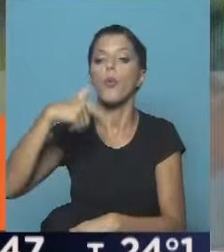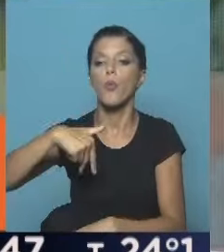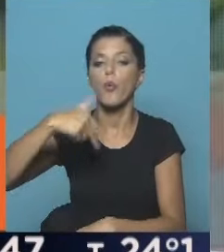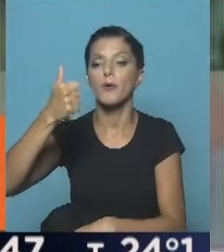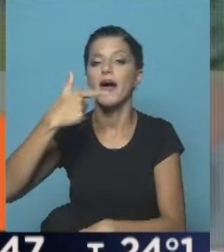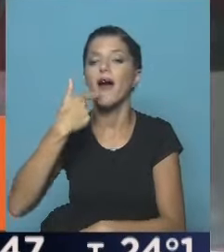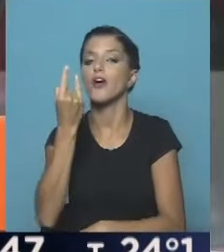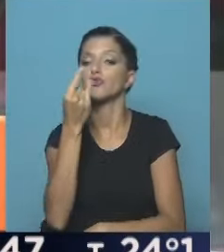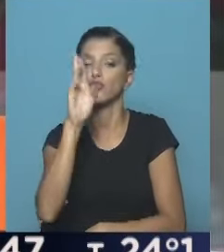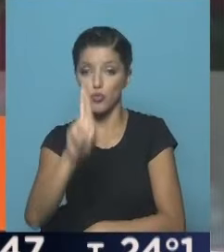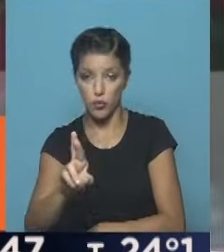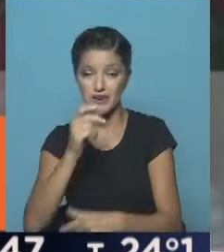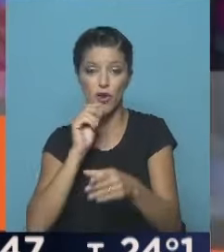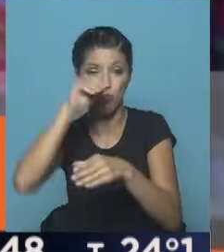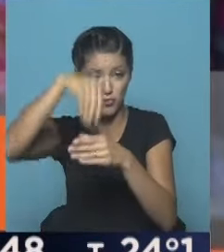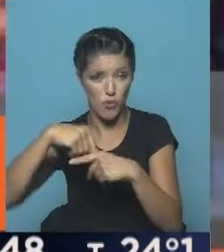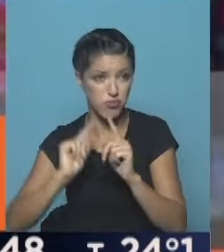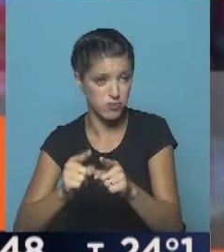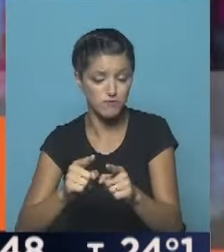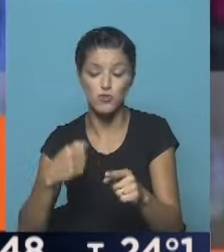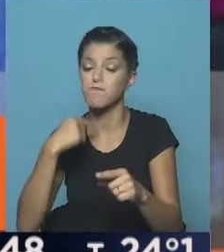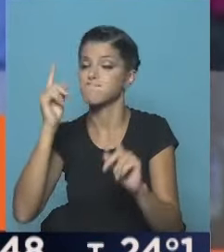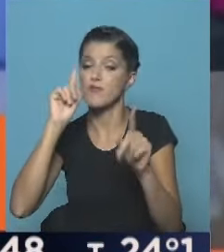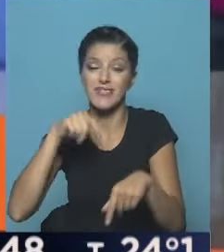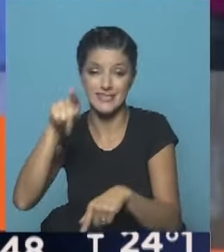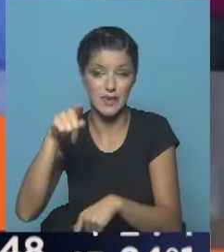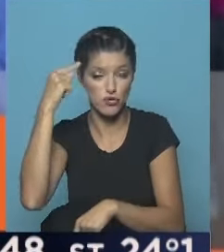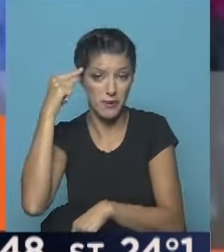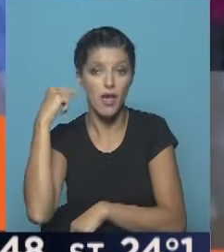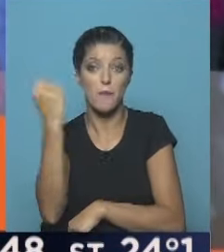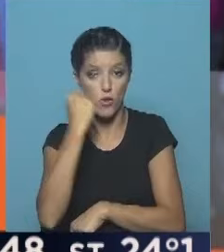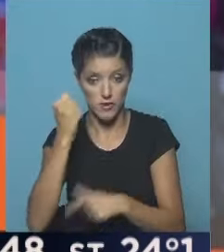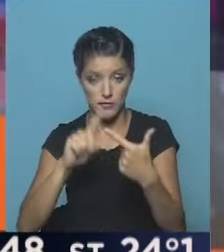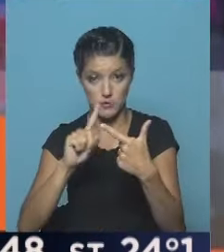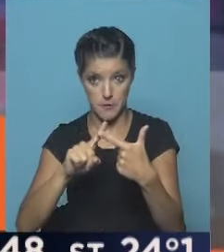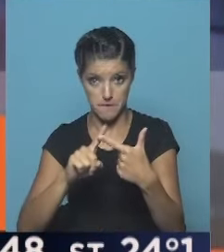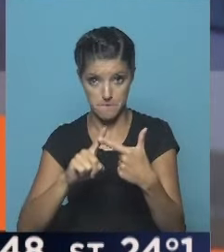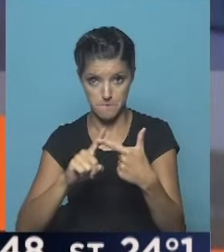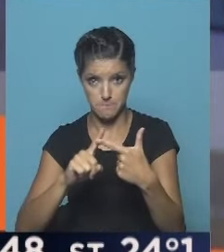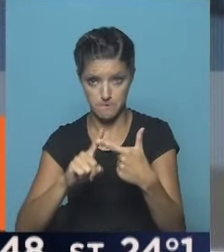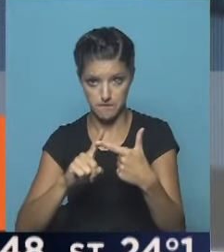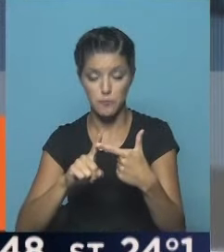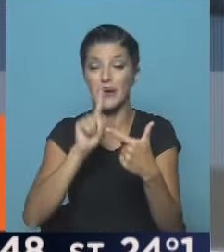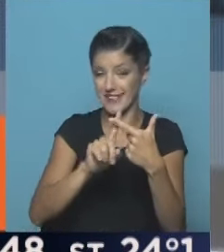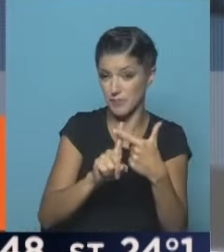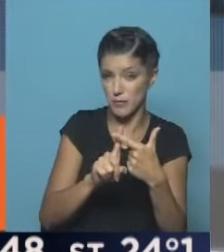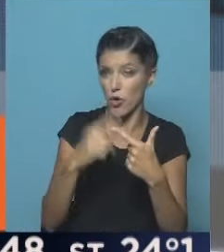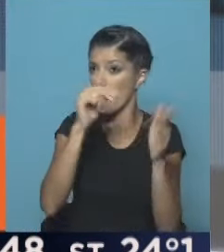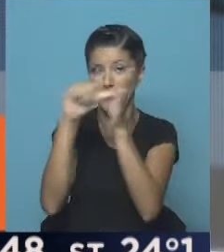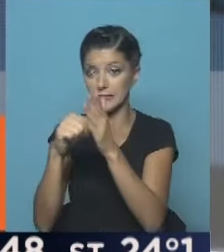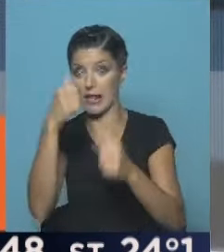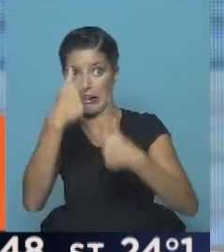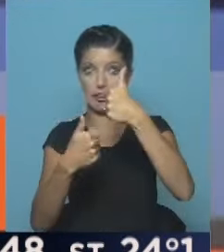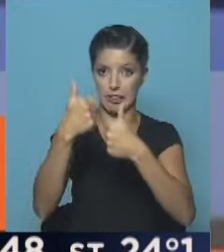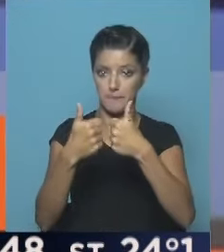vuelta el balance entre las distintas fuerzas? Obviamente, ¿qué importancia puede tener para Venezuela estar